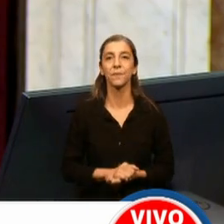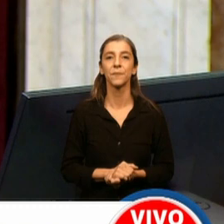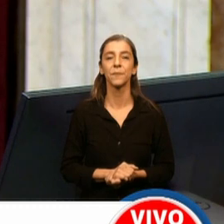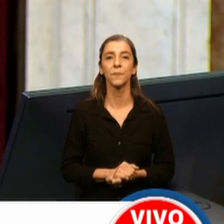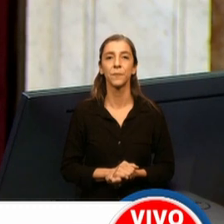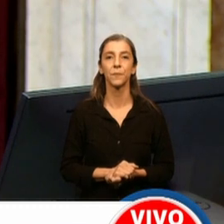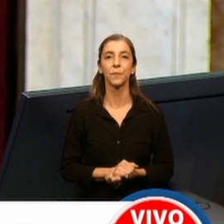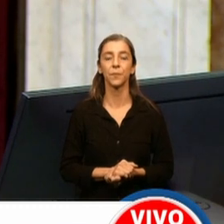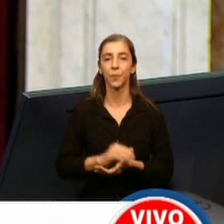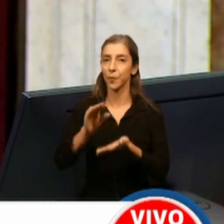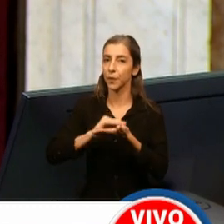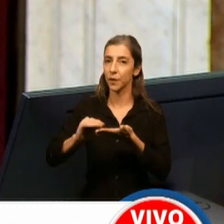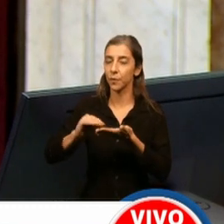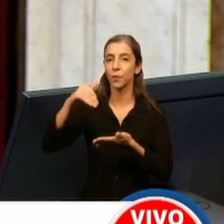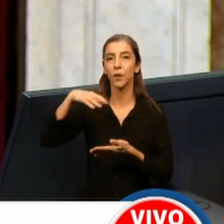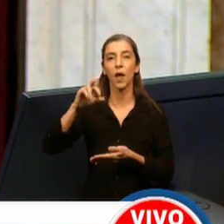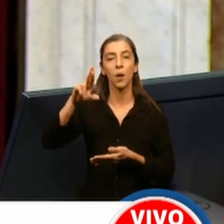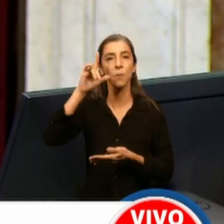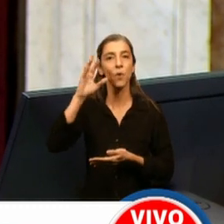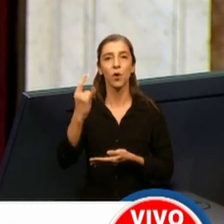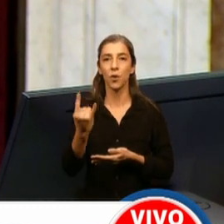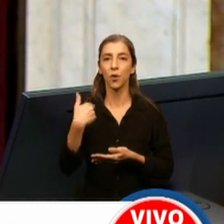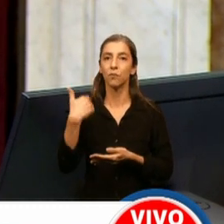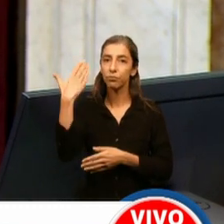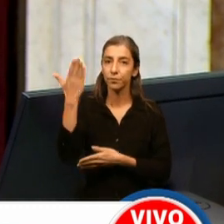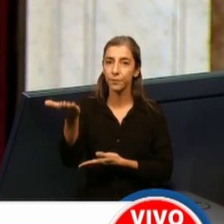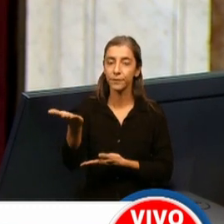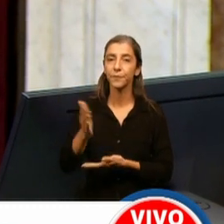diputada moreau en el uso de la palabra